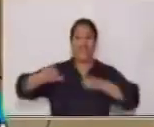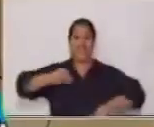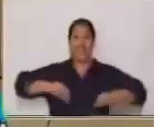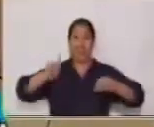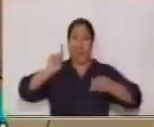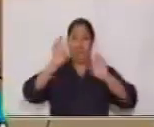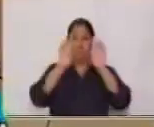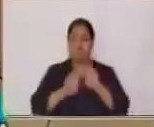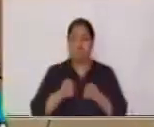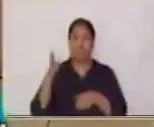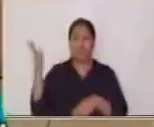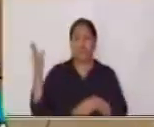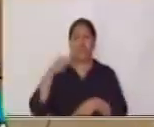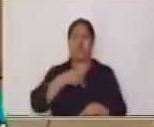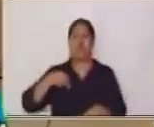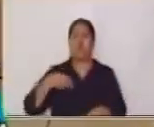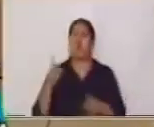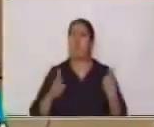gusta?